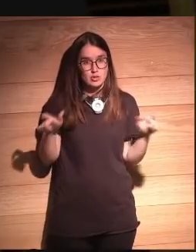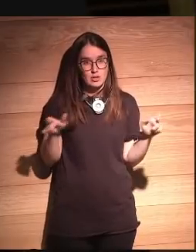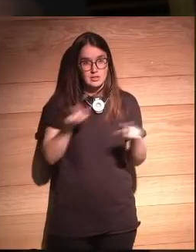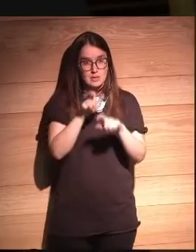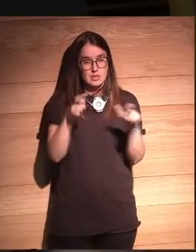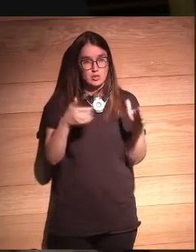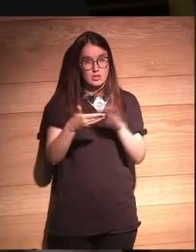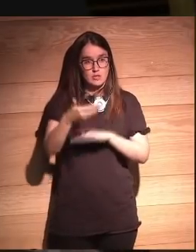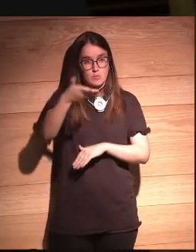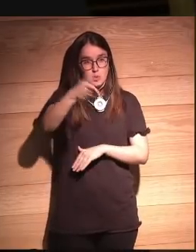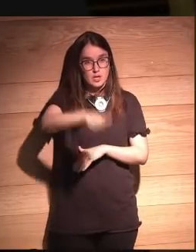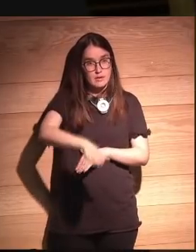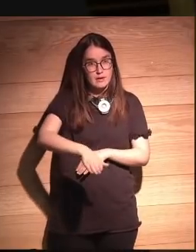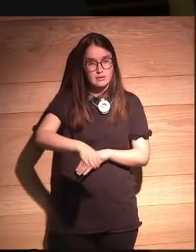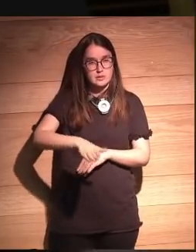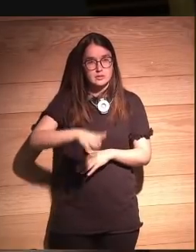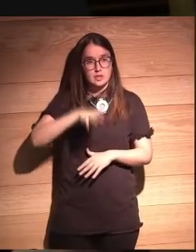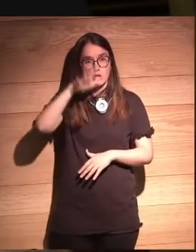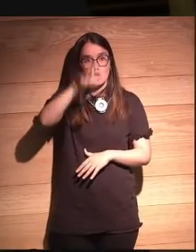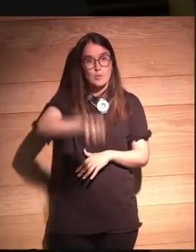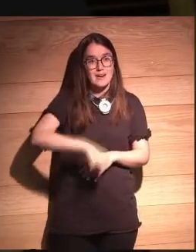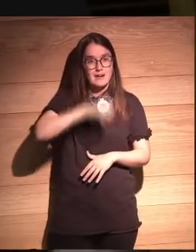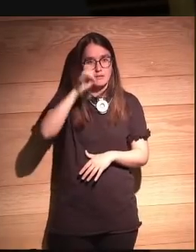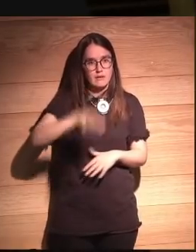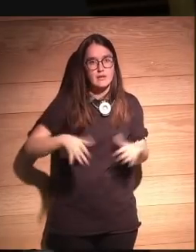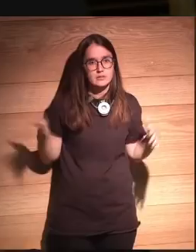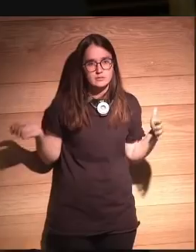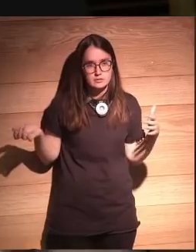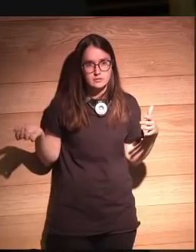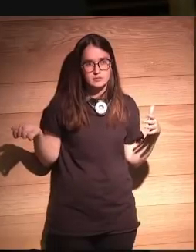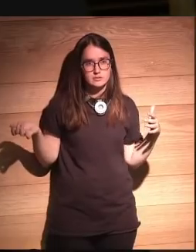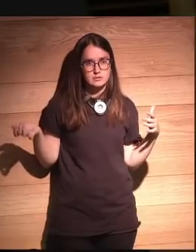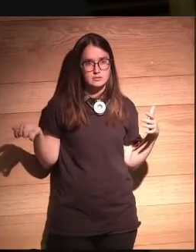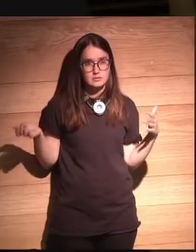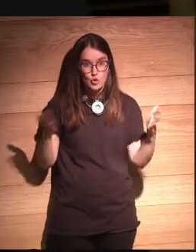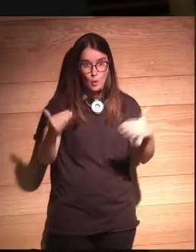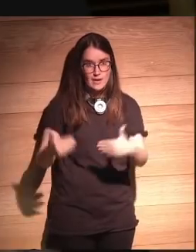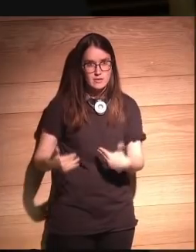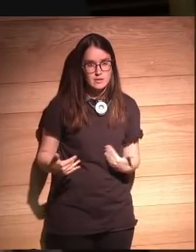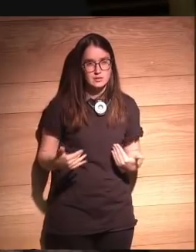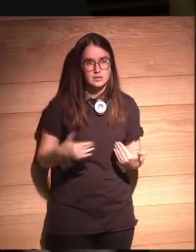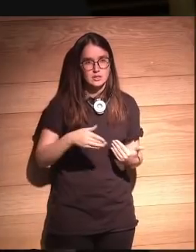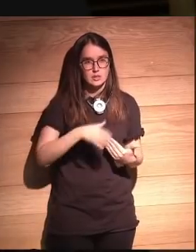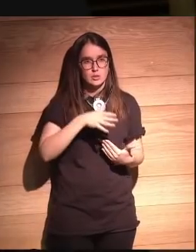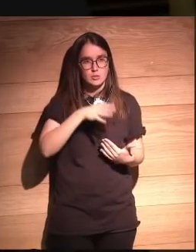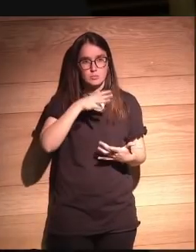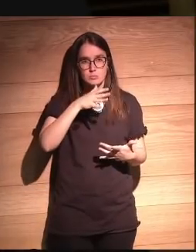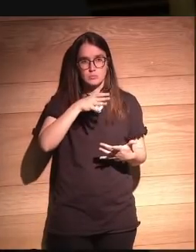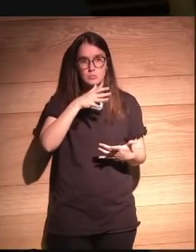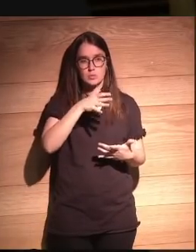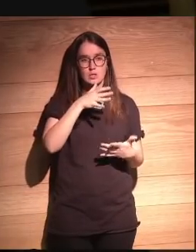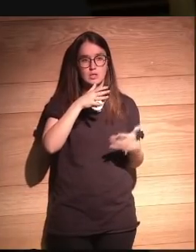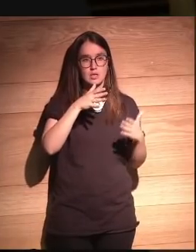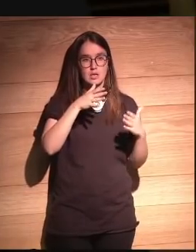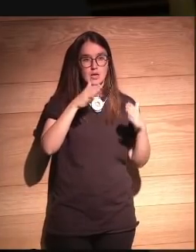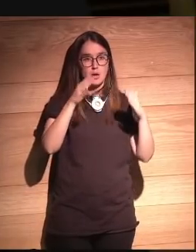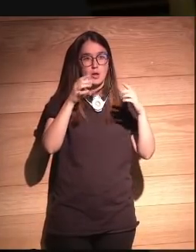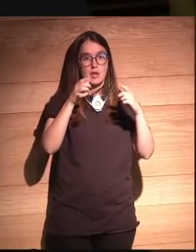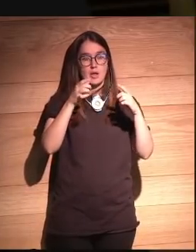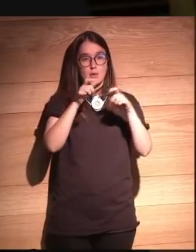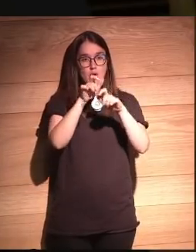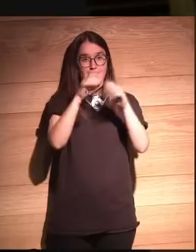gente fallecerá y no habrá compradores teóricos que vengan detrás. Porque en todo Occidente la pirámide de población cada